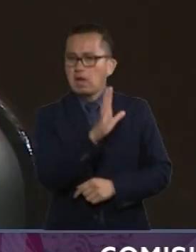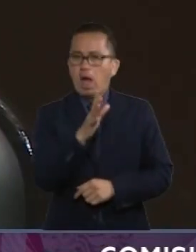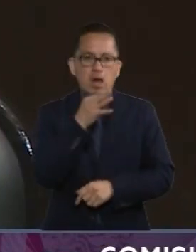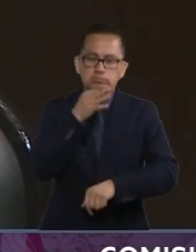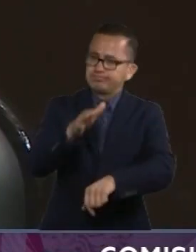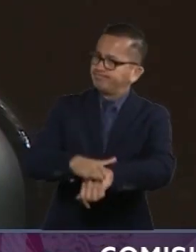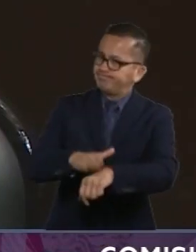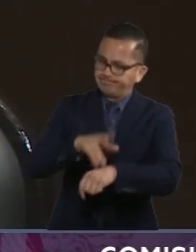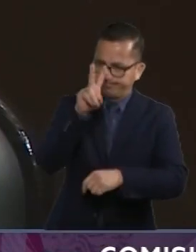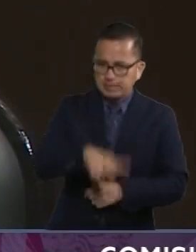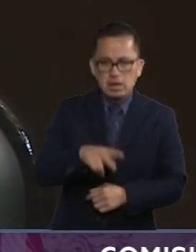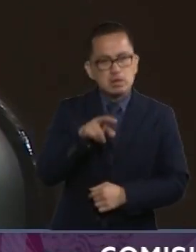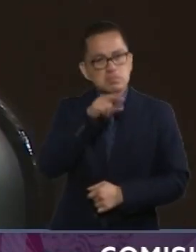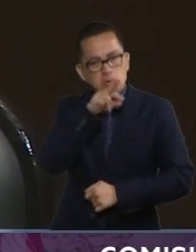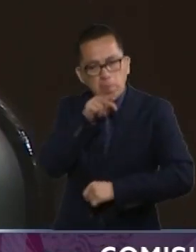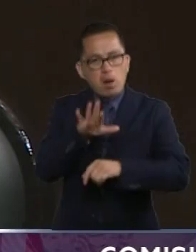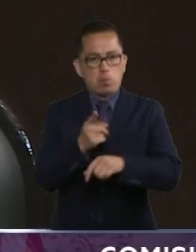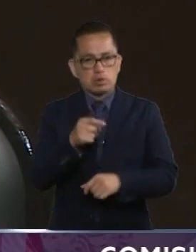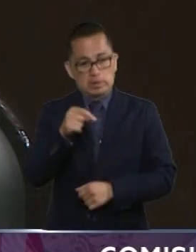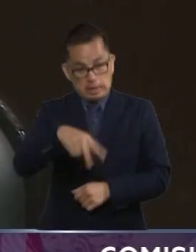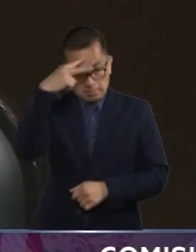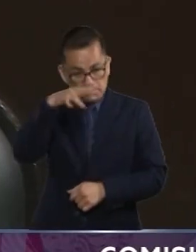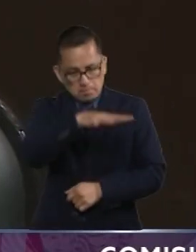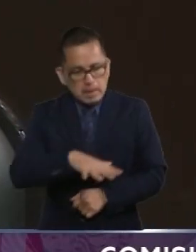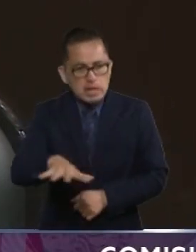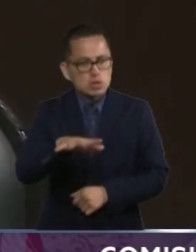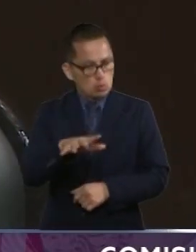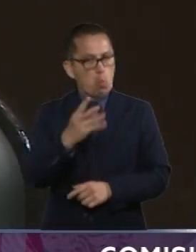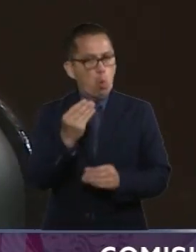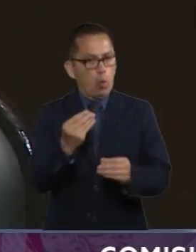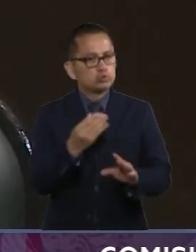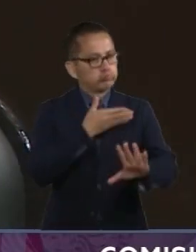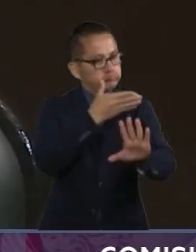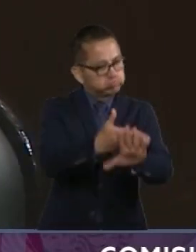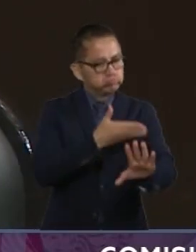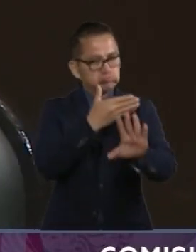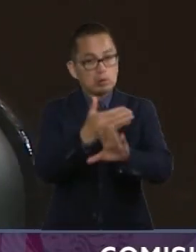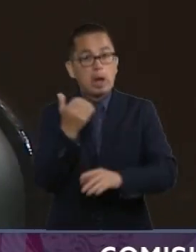la persistencia de la violencia e intimidación en contra de